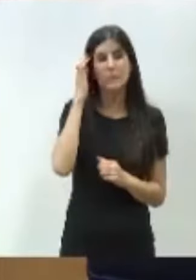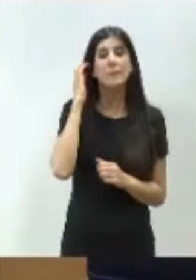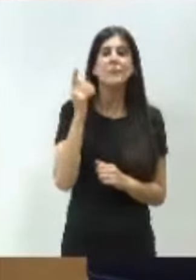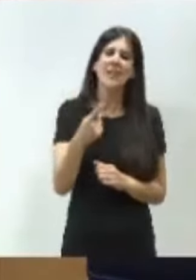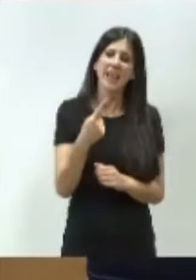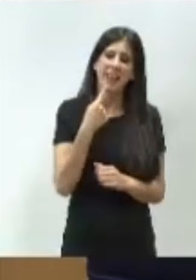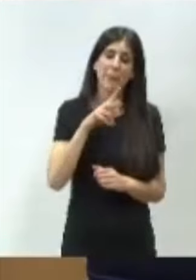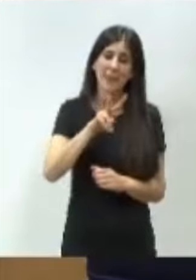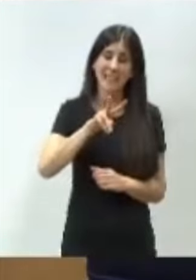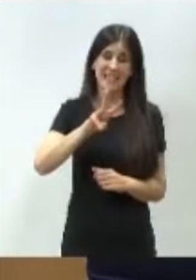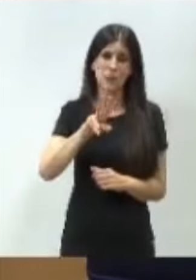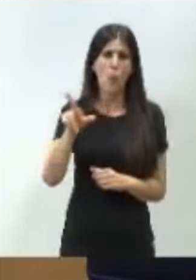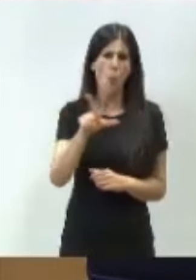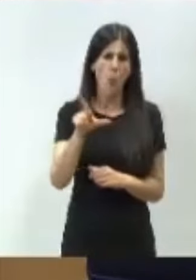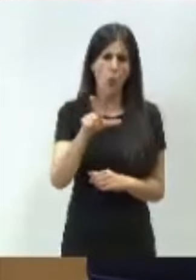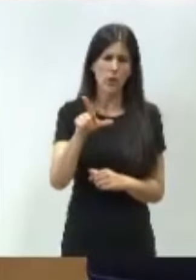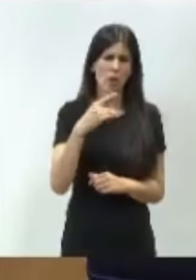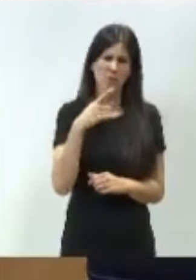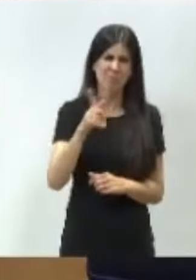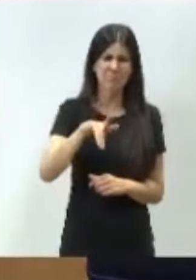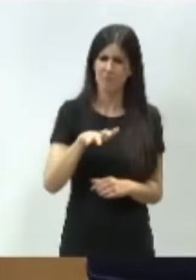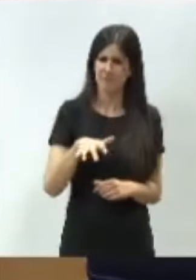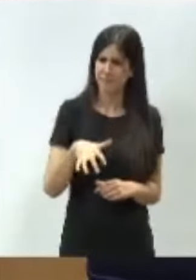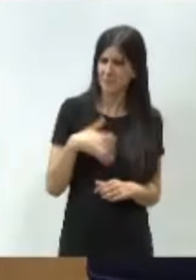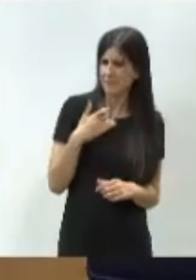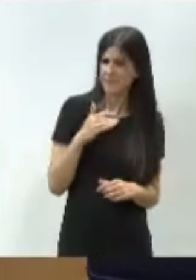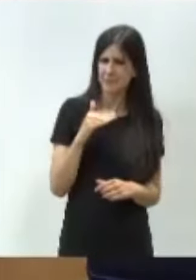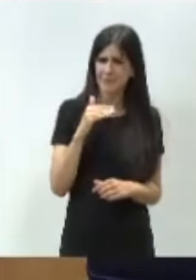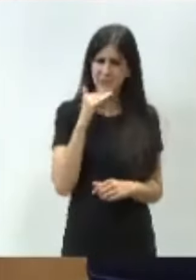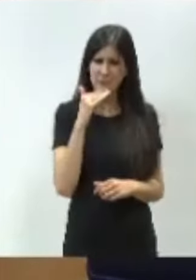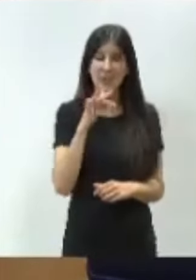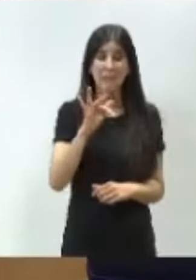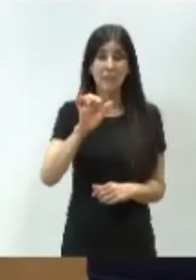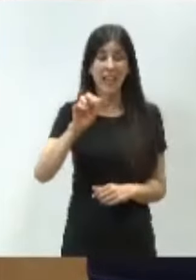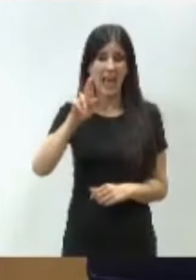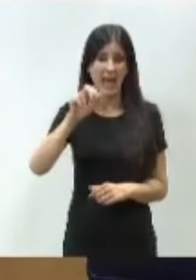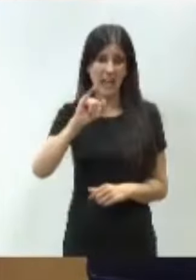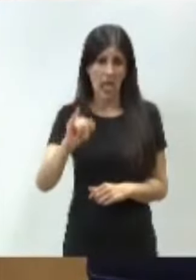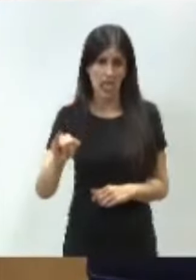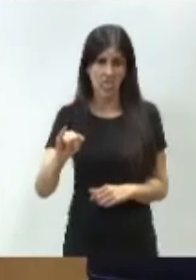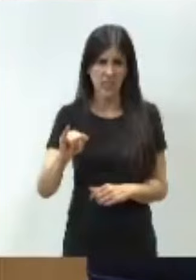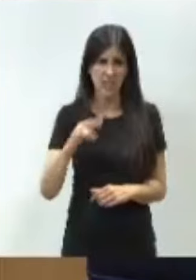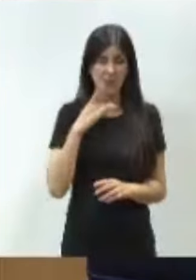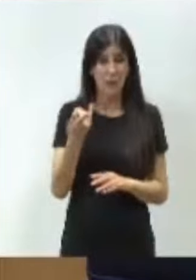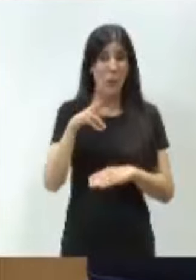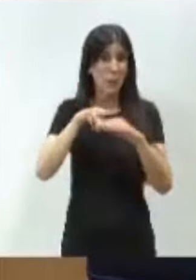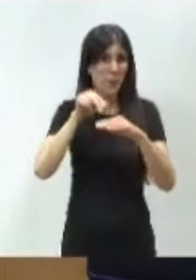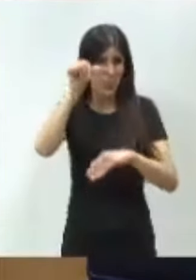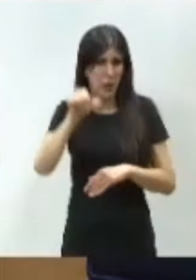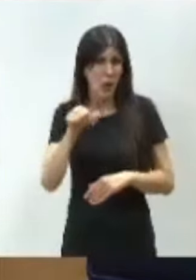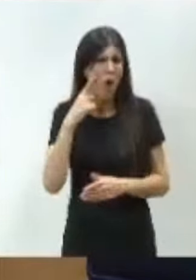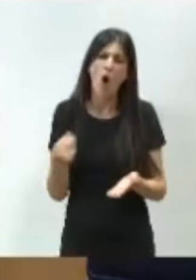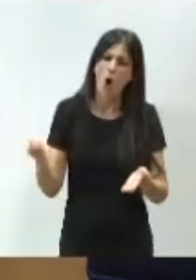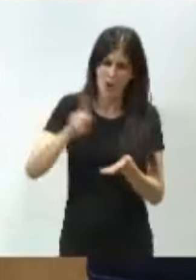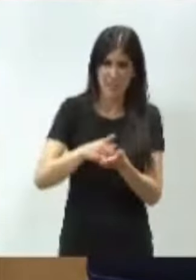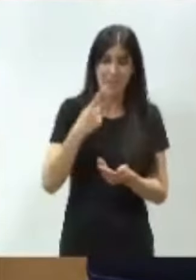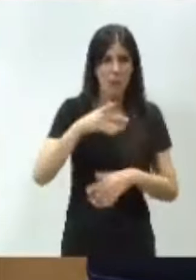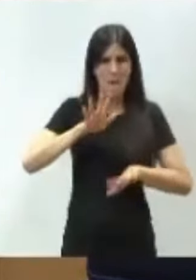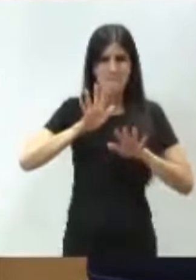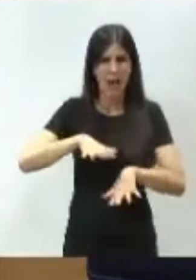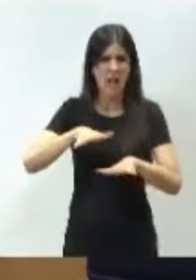que el 23 de julio había consternación en Ferraz, pues le ruego que vuelva a mirar los vídeos de aquella manifestación